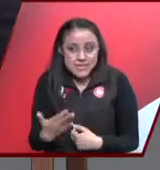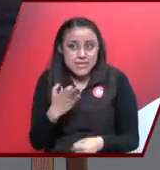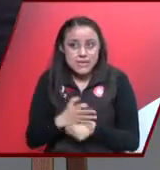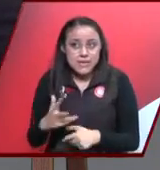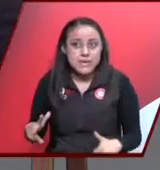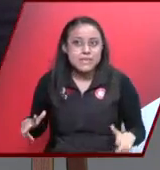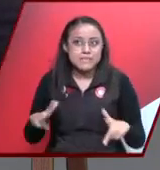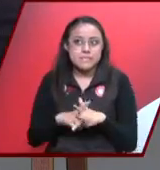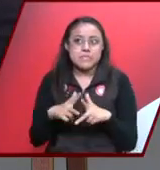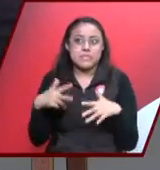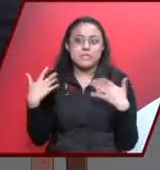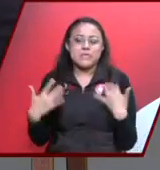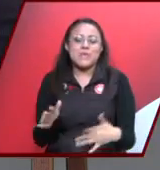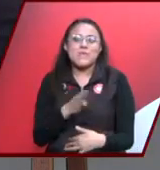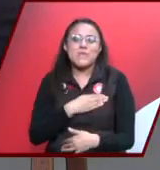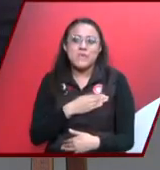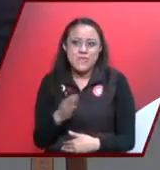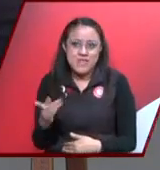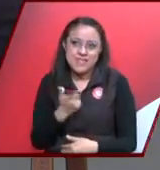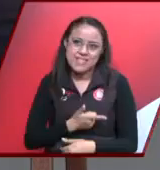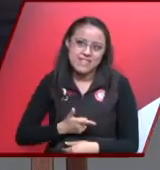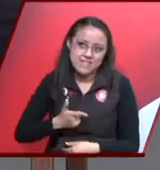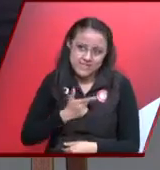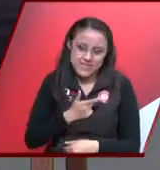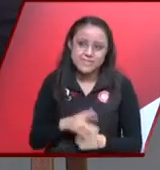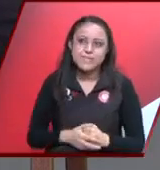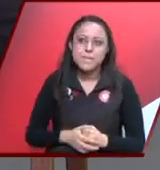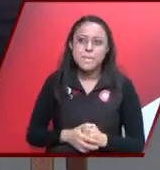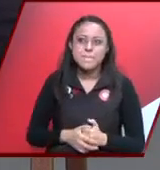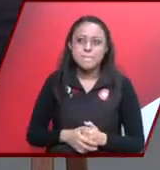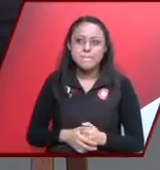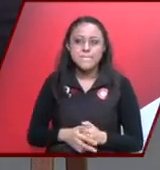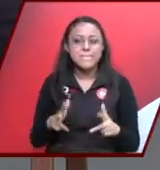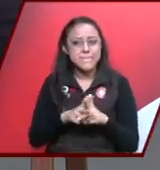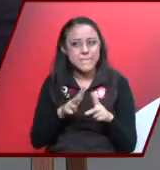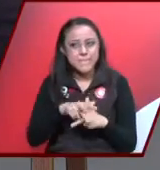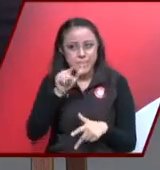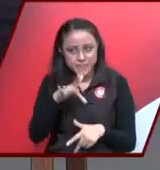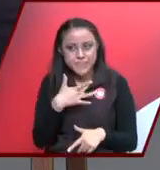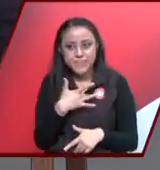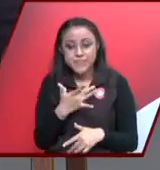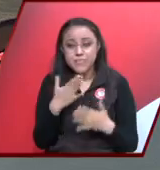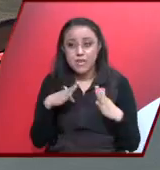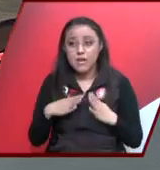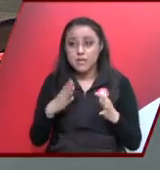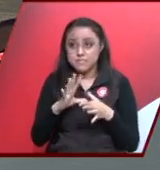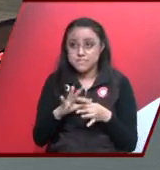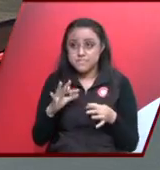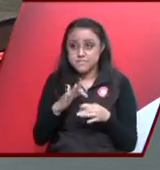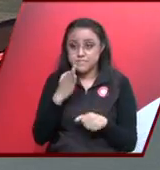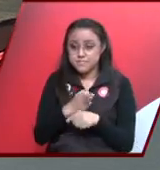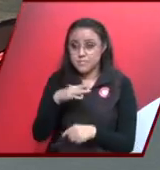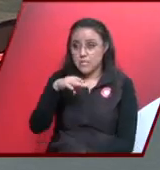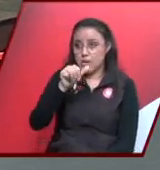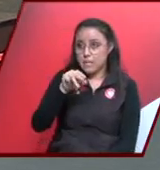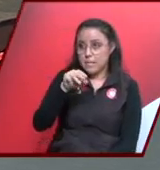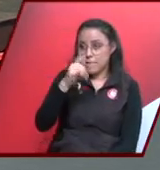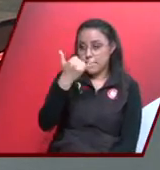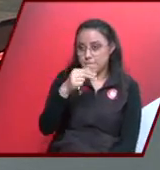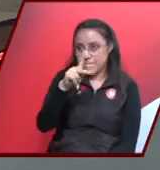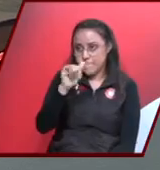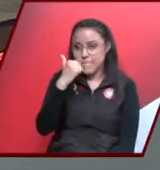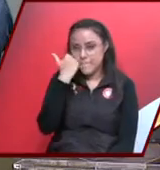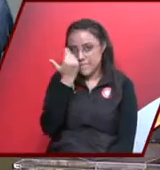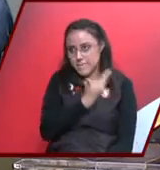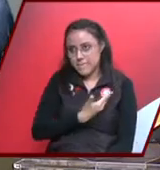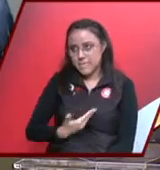deja hoy y buen sabor de boca. Fíjate, tengo que contar que Manny Pacquiao, con este proceso que está viviendo, entre que quiere